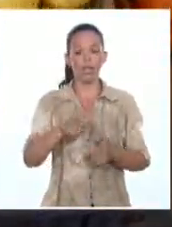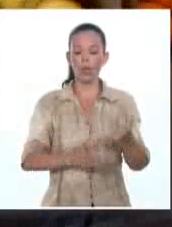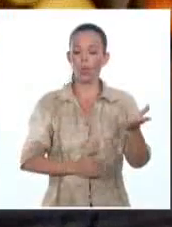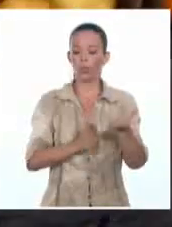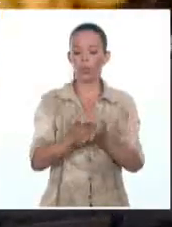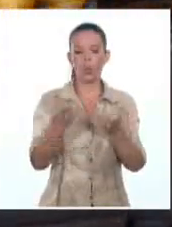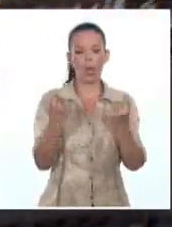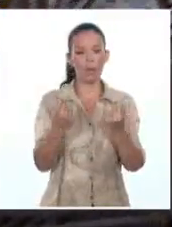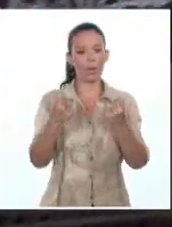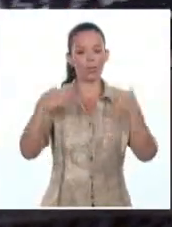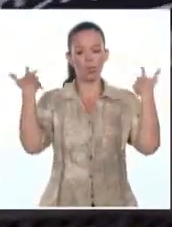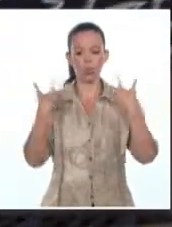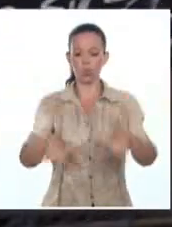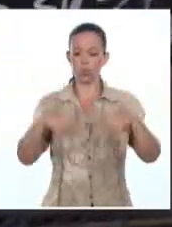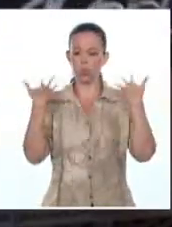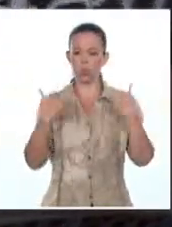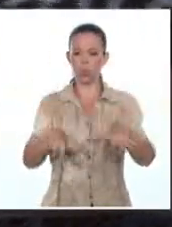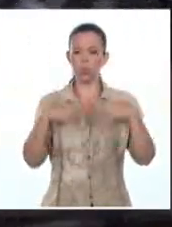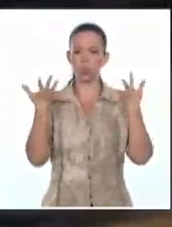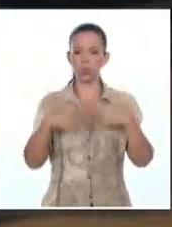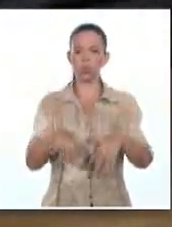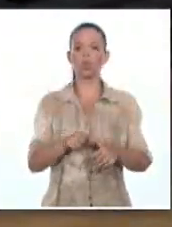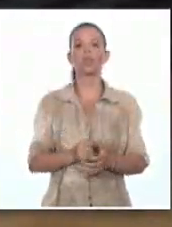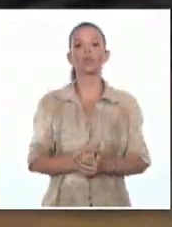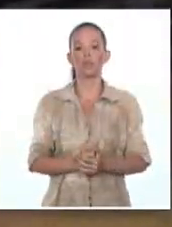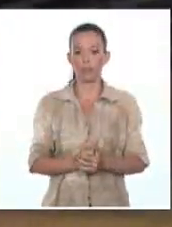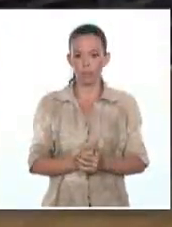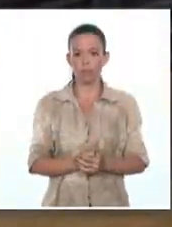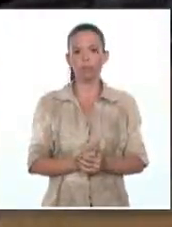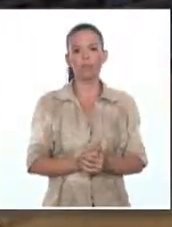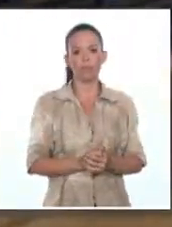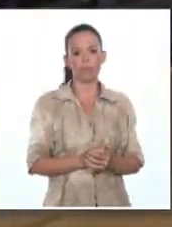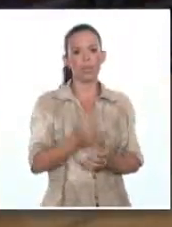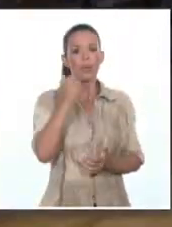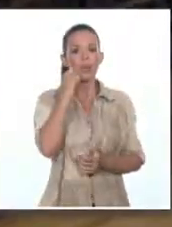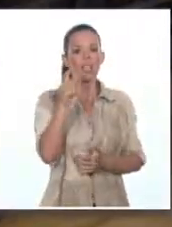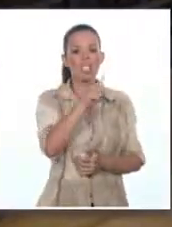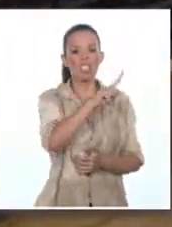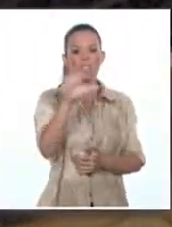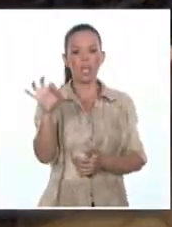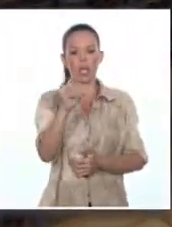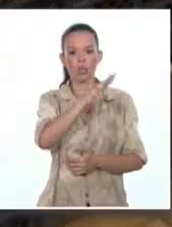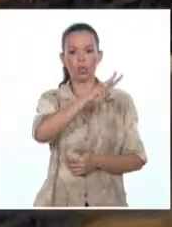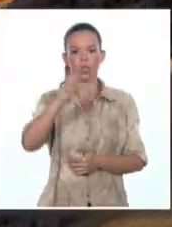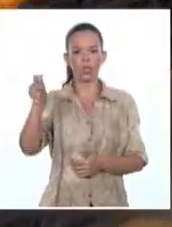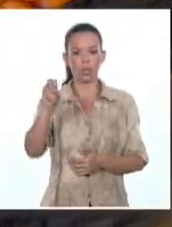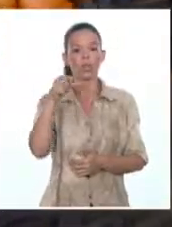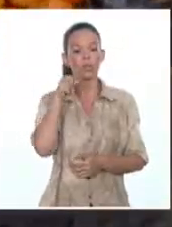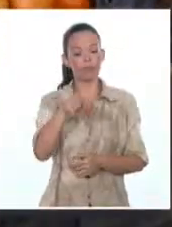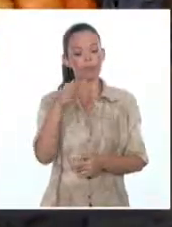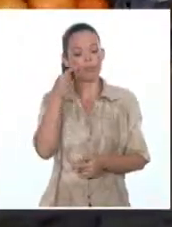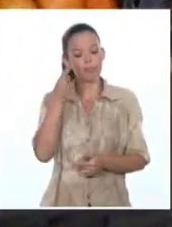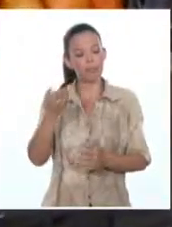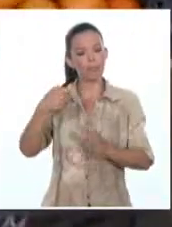de crecimiento de tres cifras y con el peso en declive tras la victoria del ultraderechista